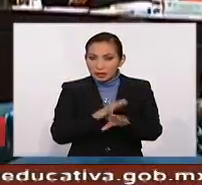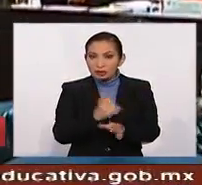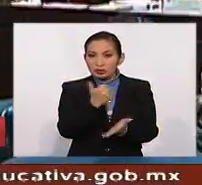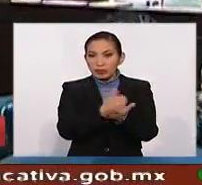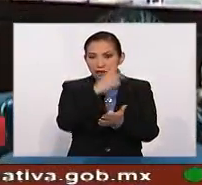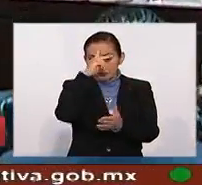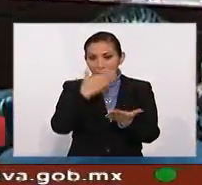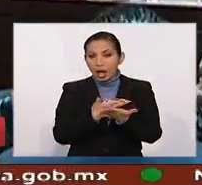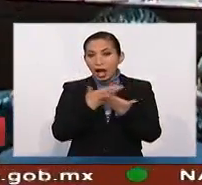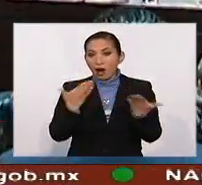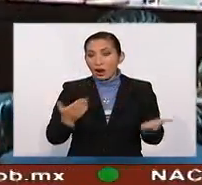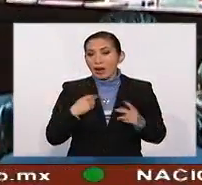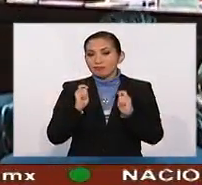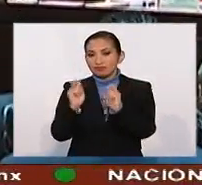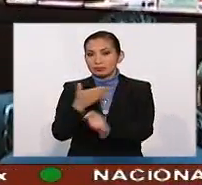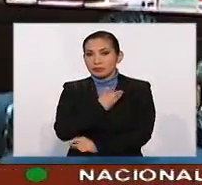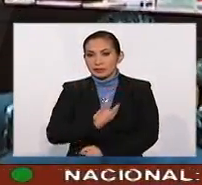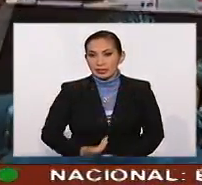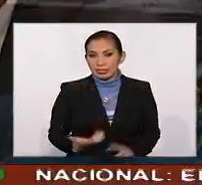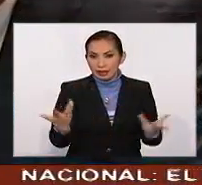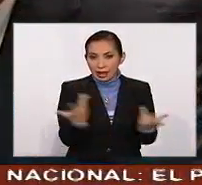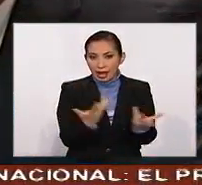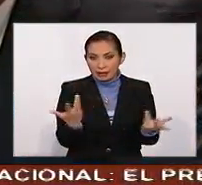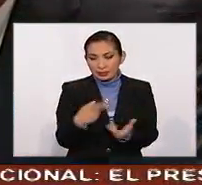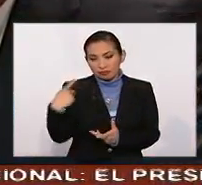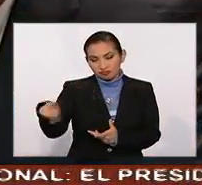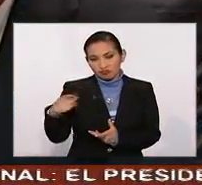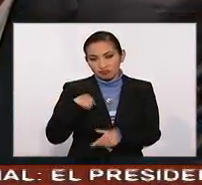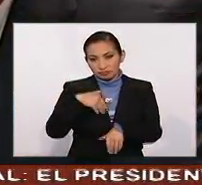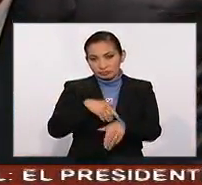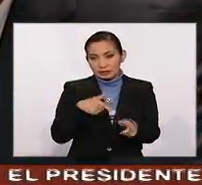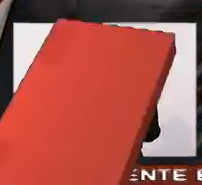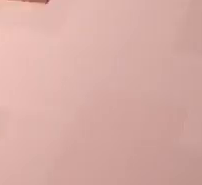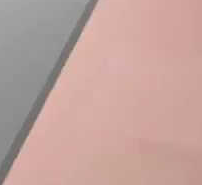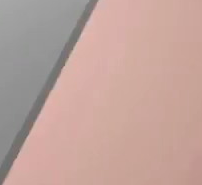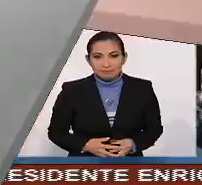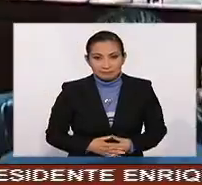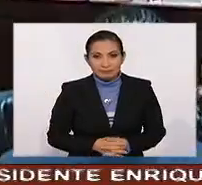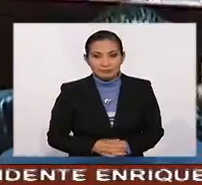se turnó al Ejecutivo para sus efectos constitucionales.